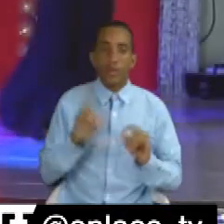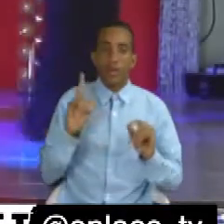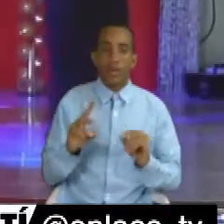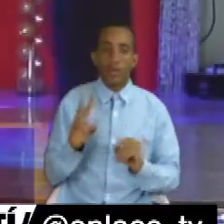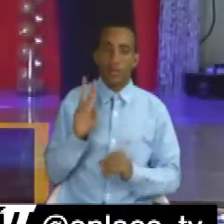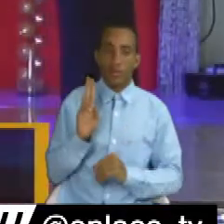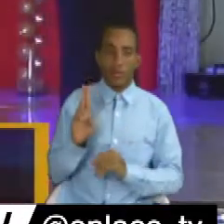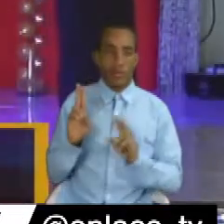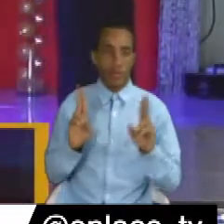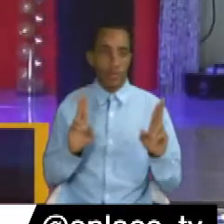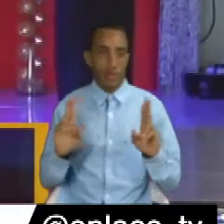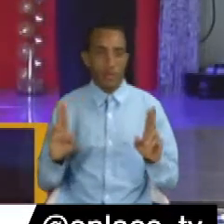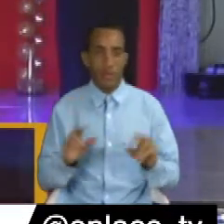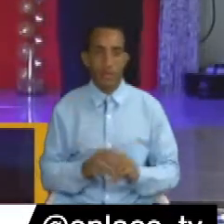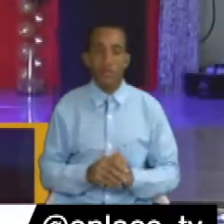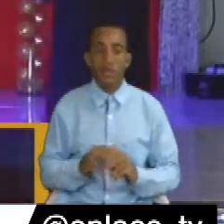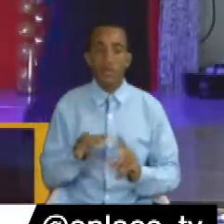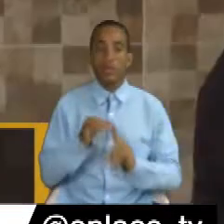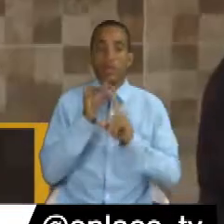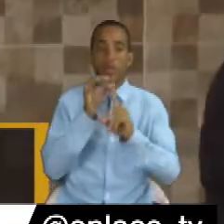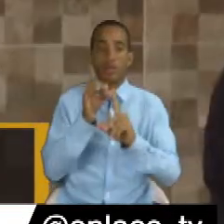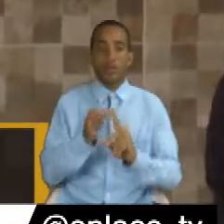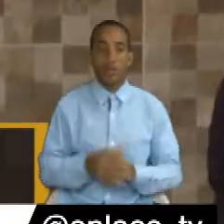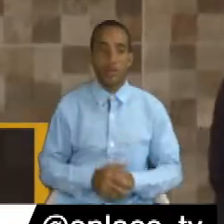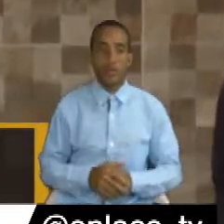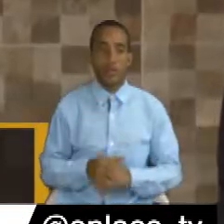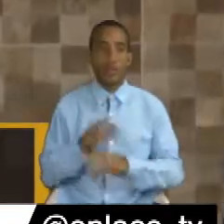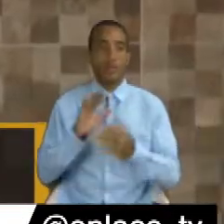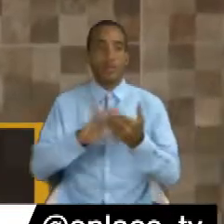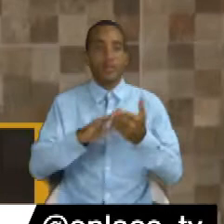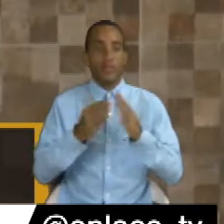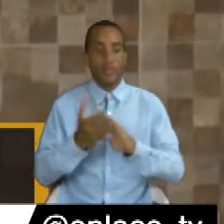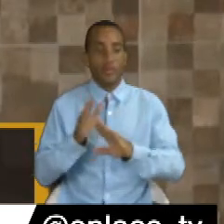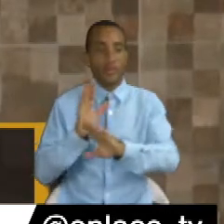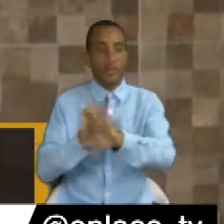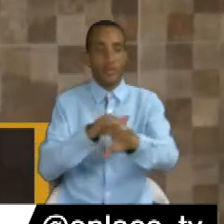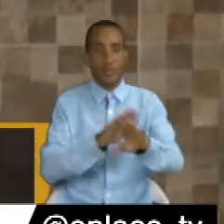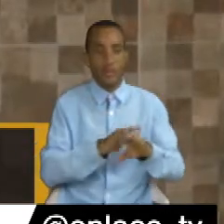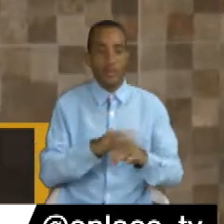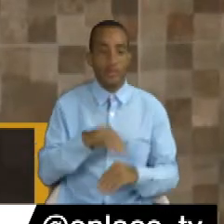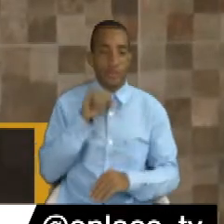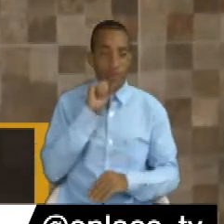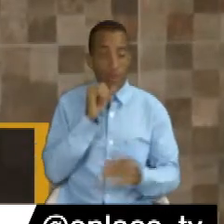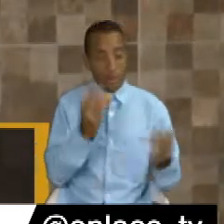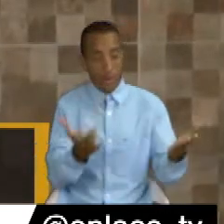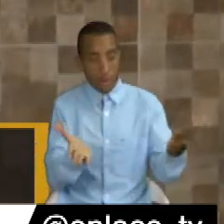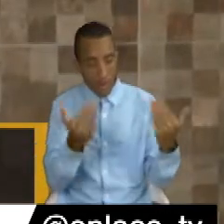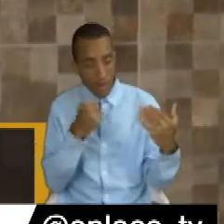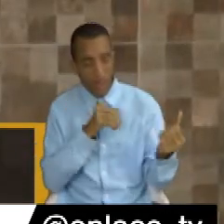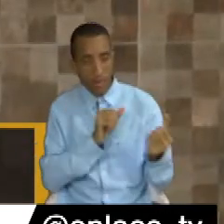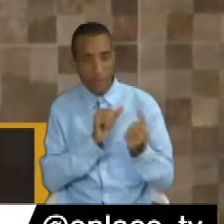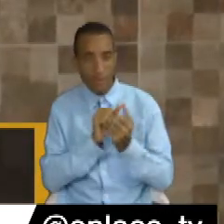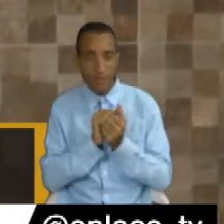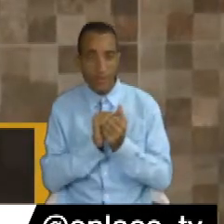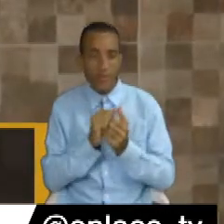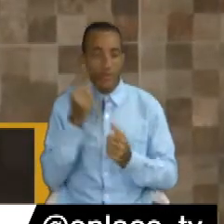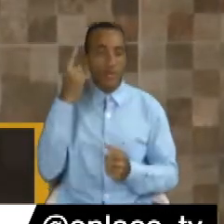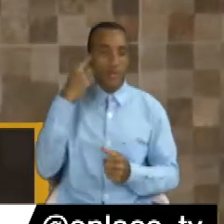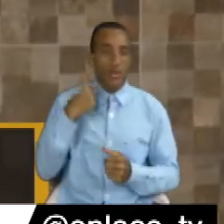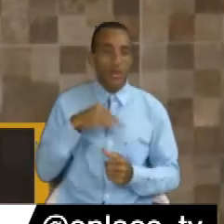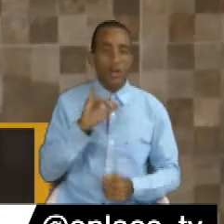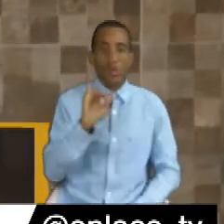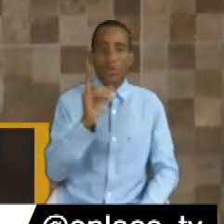tiene su encuentro especial. Estamos invitando a la comunidad de Barranca Bermeja a que nos acompañen el día